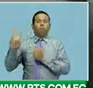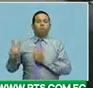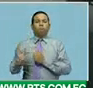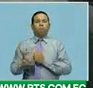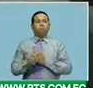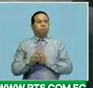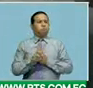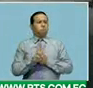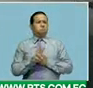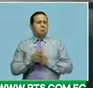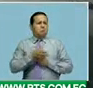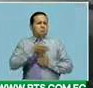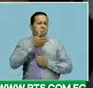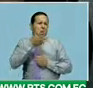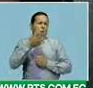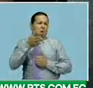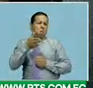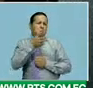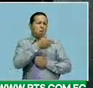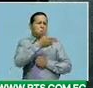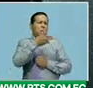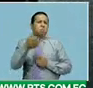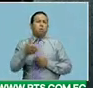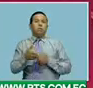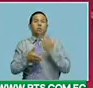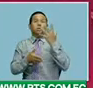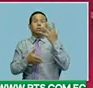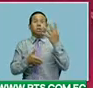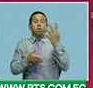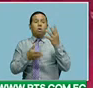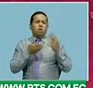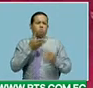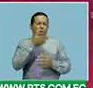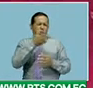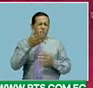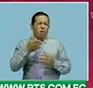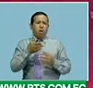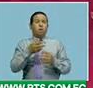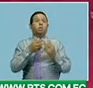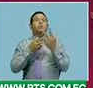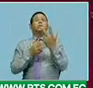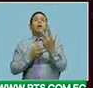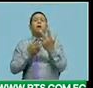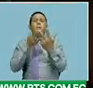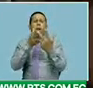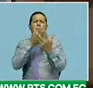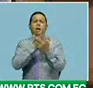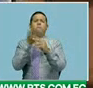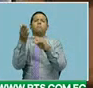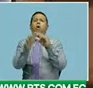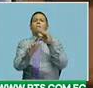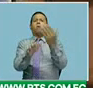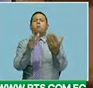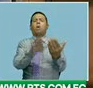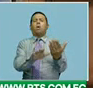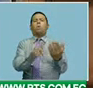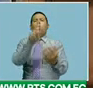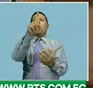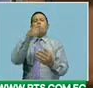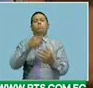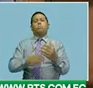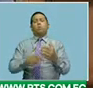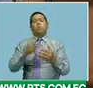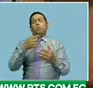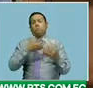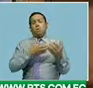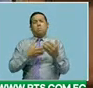varios disparos. Hay 5 heridos y 3 fallecidos, entre ellos un menor de 1 año de edad. Esto ya sobrepasa los límites de